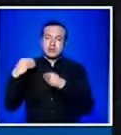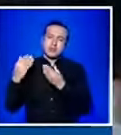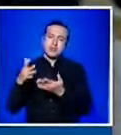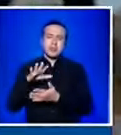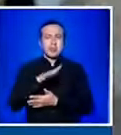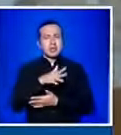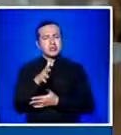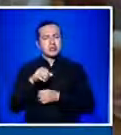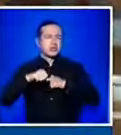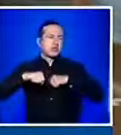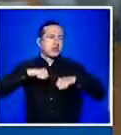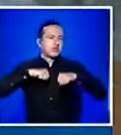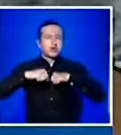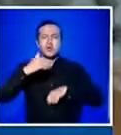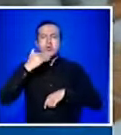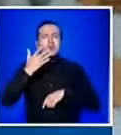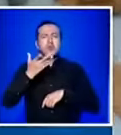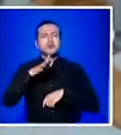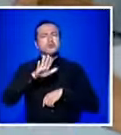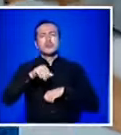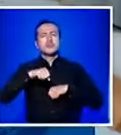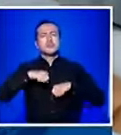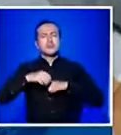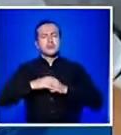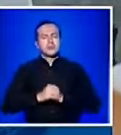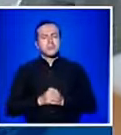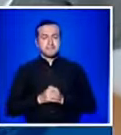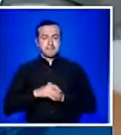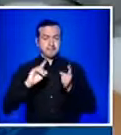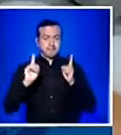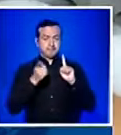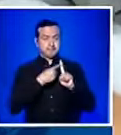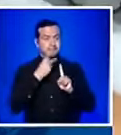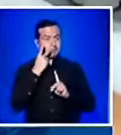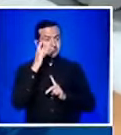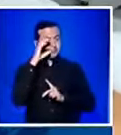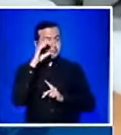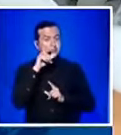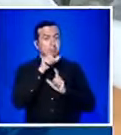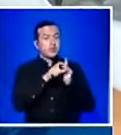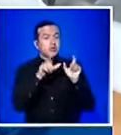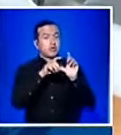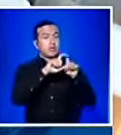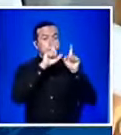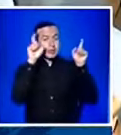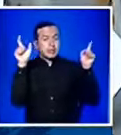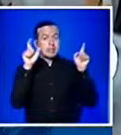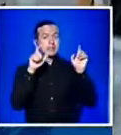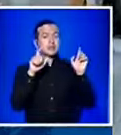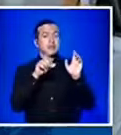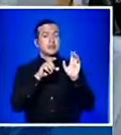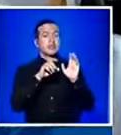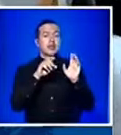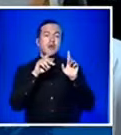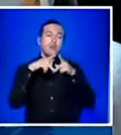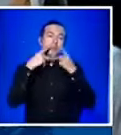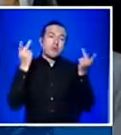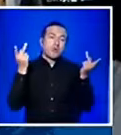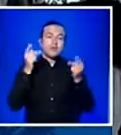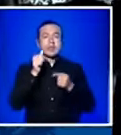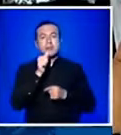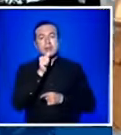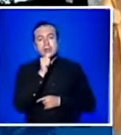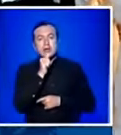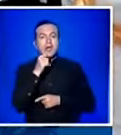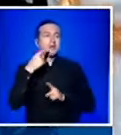la gestión que se realiza? Nosotros primero buscamos donaciones, no buscamos a la empresa privada, a la empresa pública, a